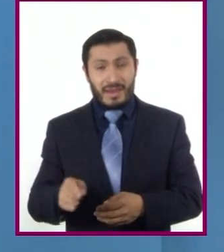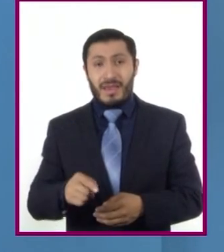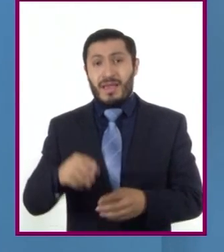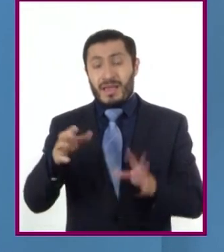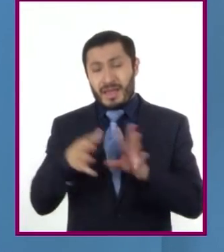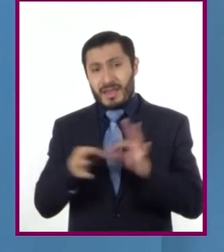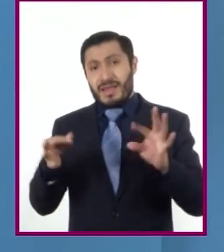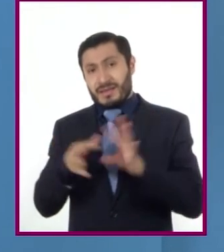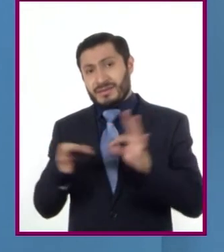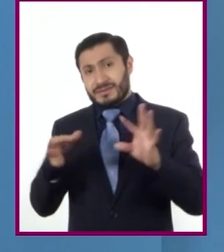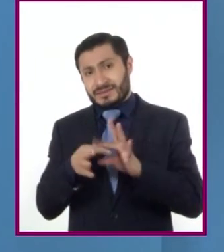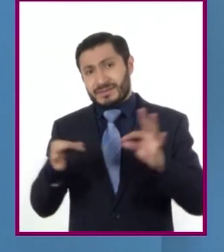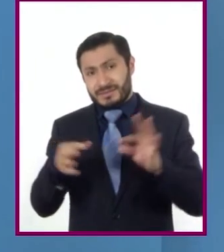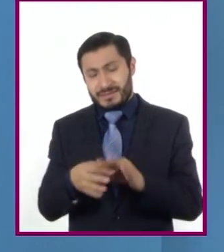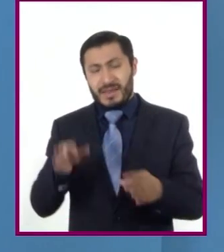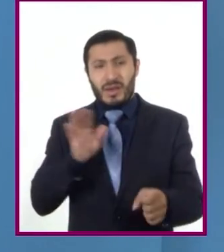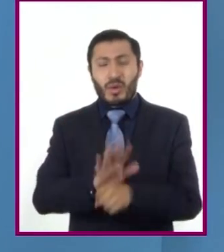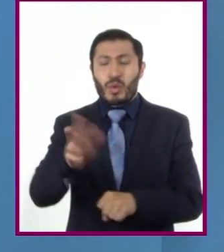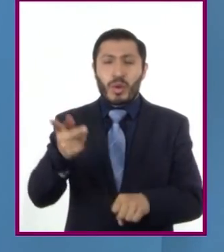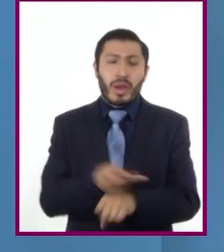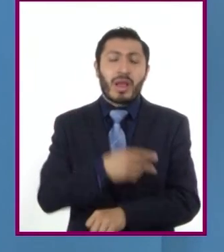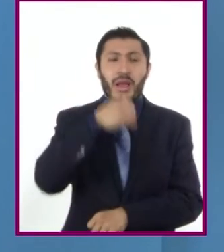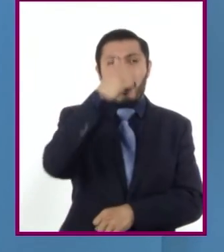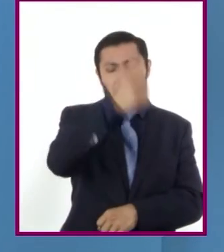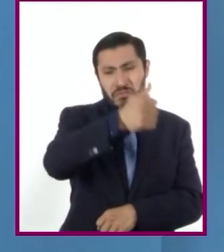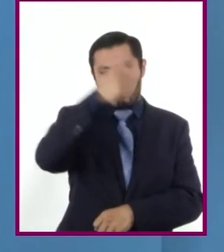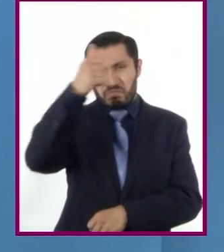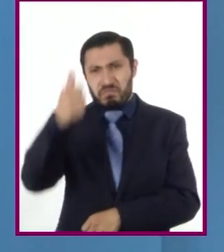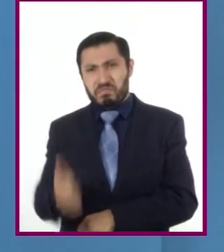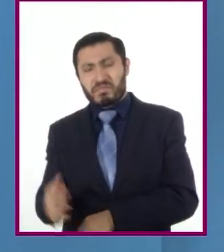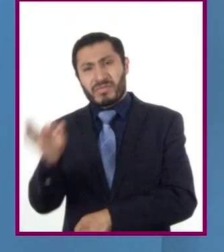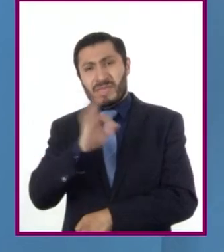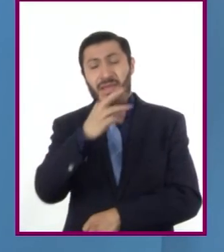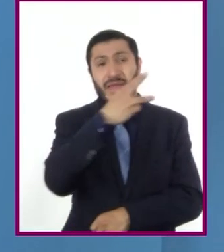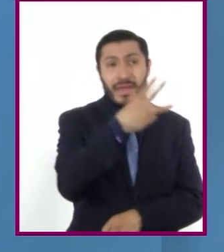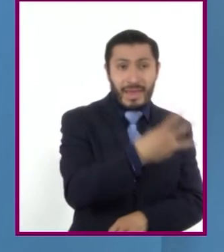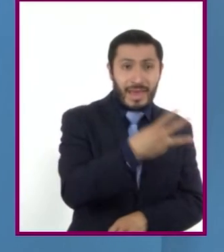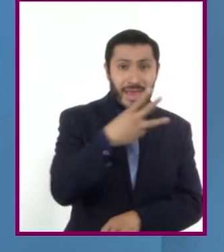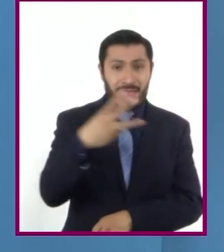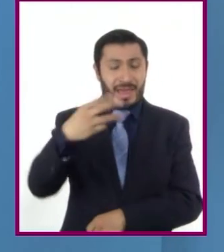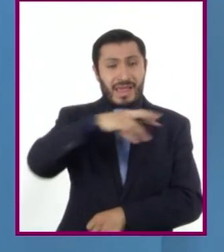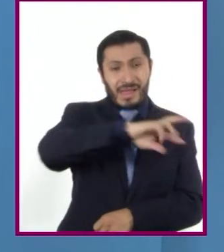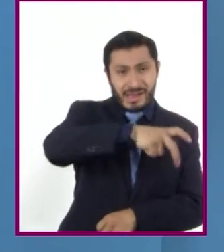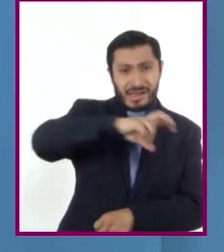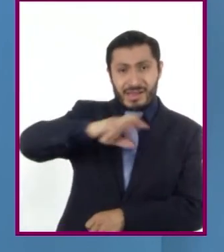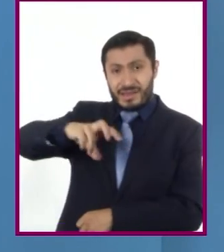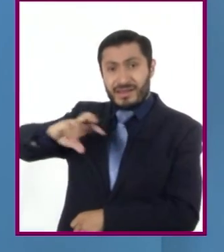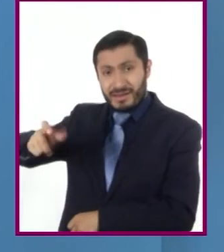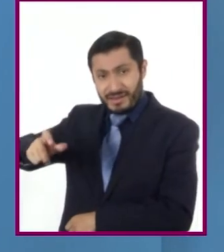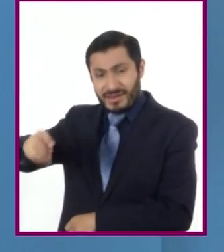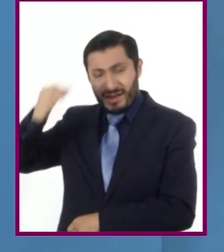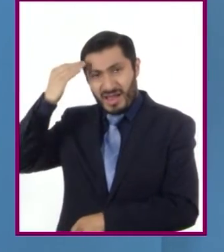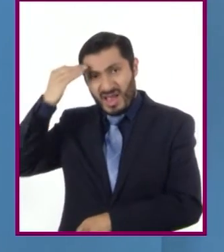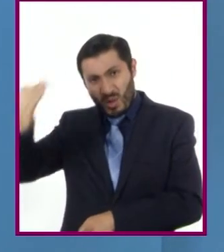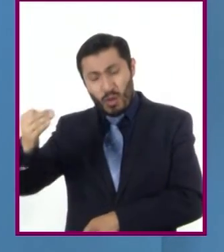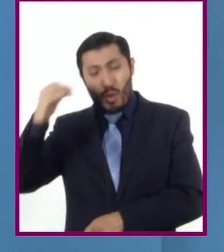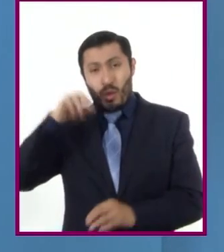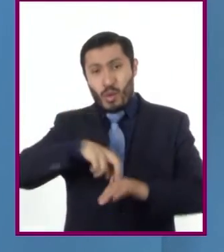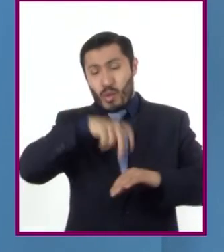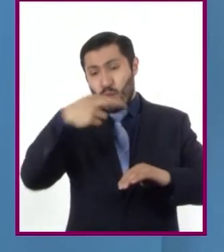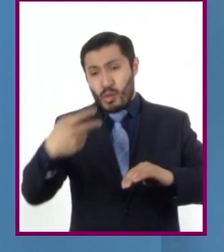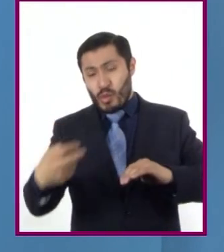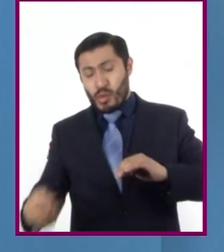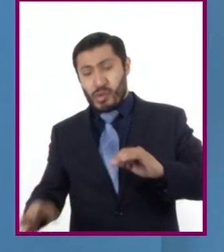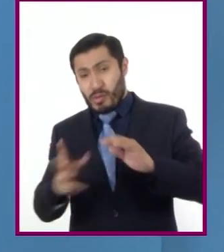sus términos lo que sucede en cada caso. Si se aumenta a 3 llaves abiertas, el tiempo de desagüe de la alberca es la